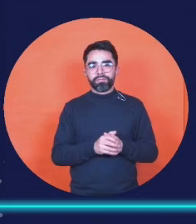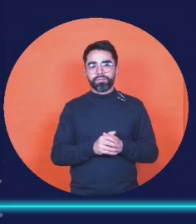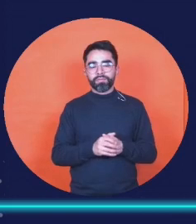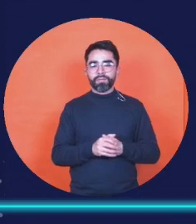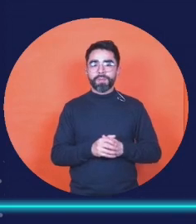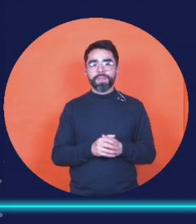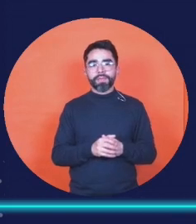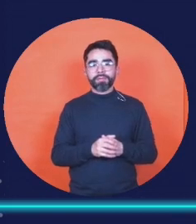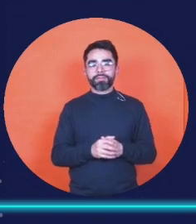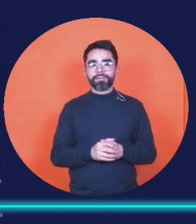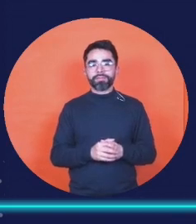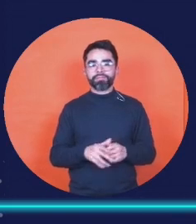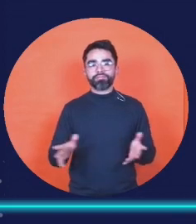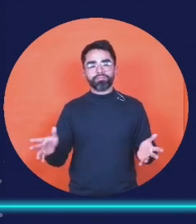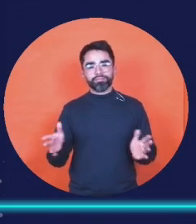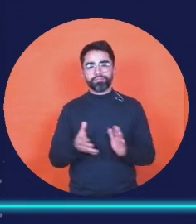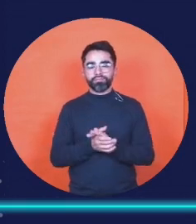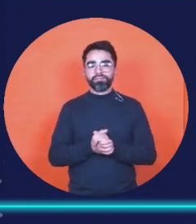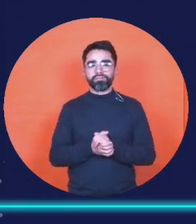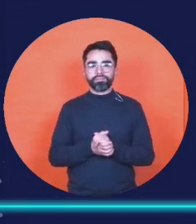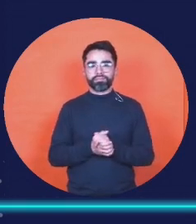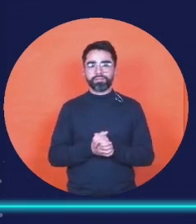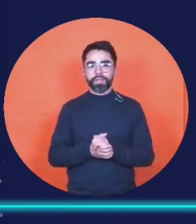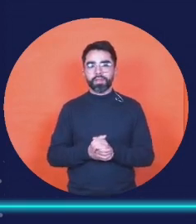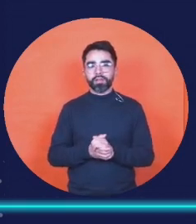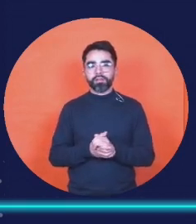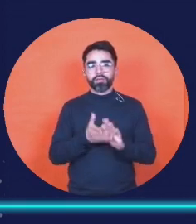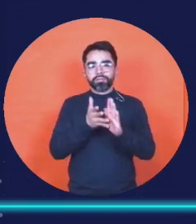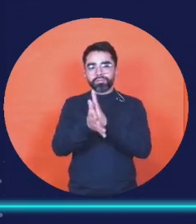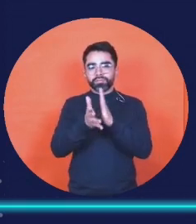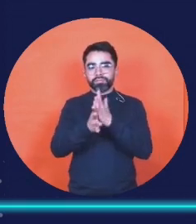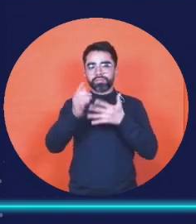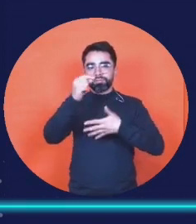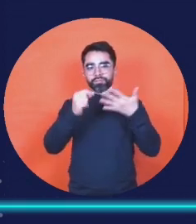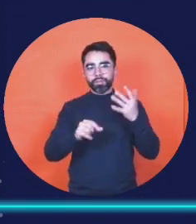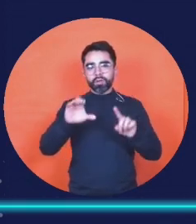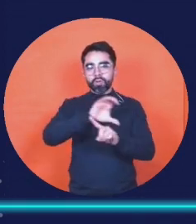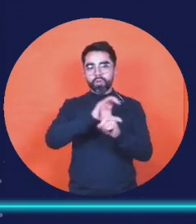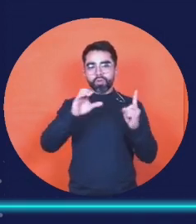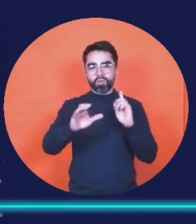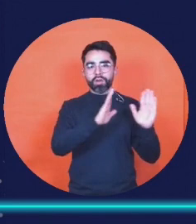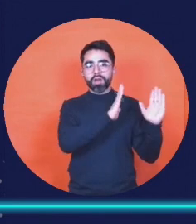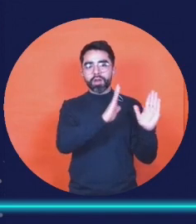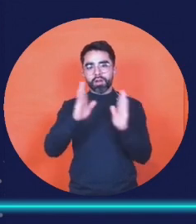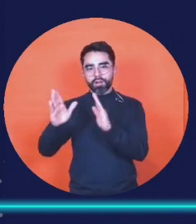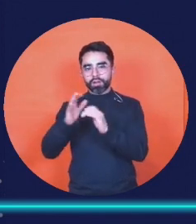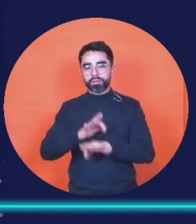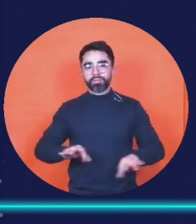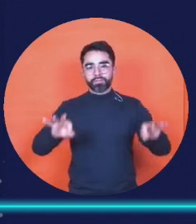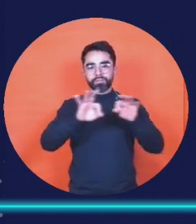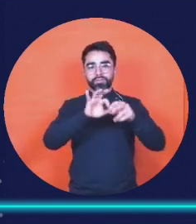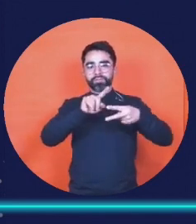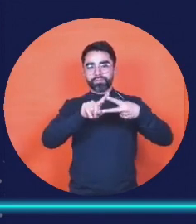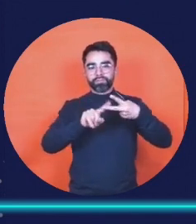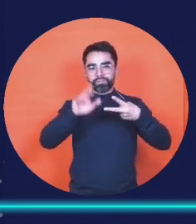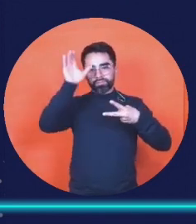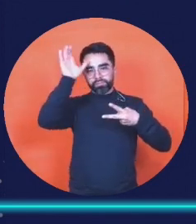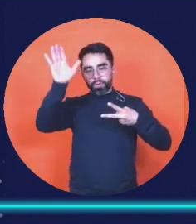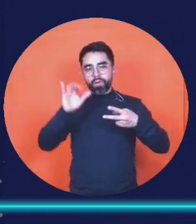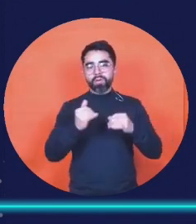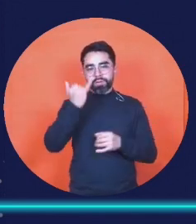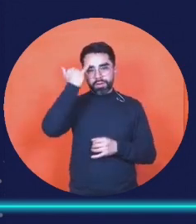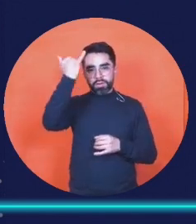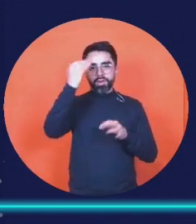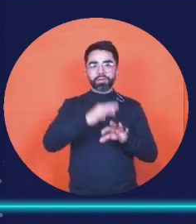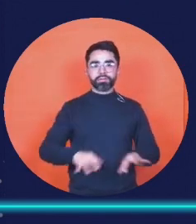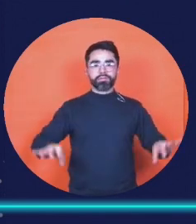que entremos con más detalle en el tema de la cultura organizacional, hay dos conceptos o dos ideas importantes que